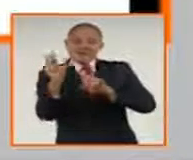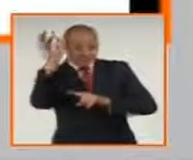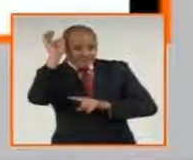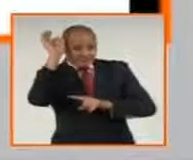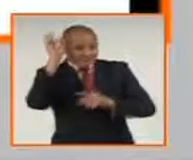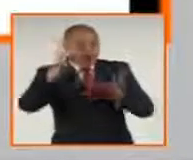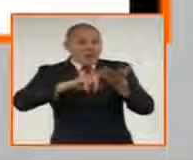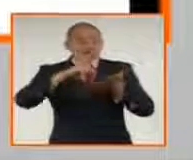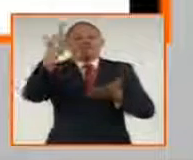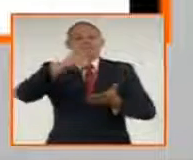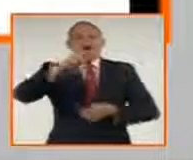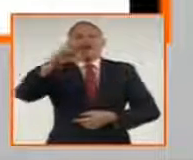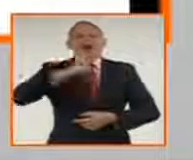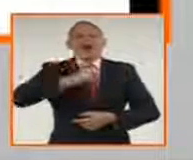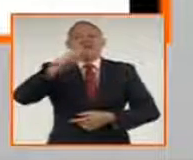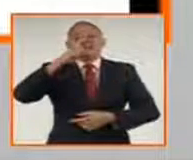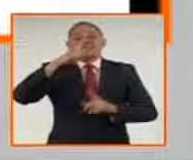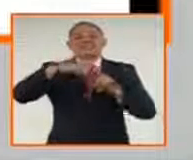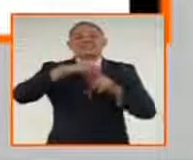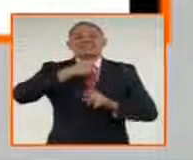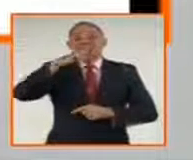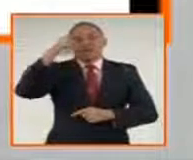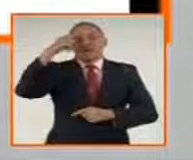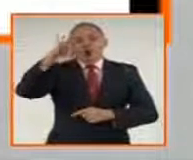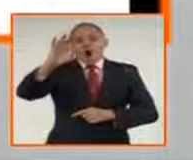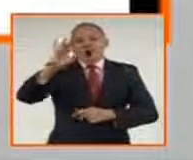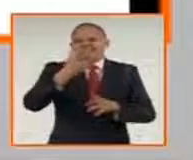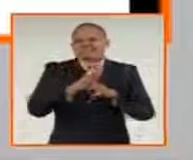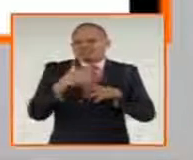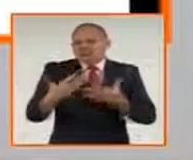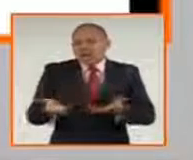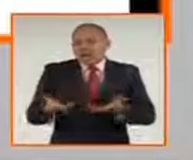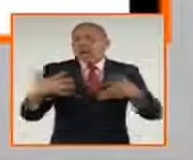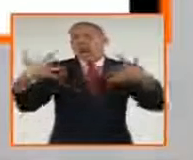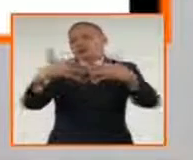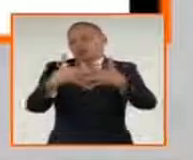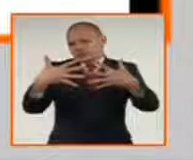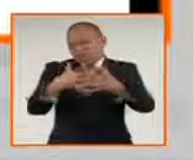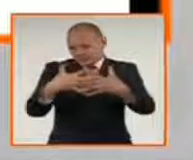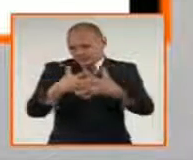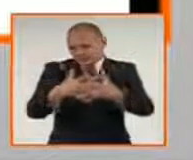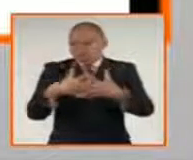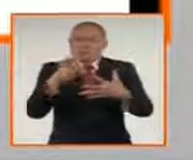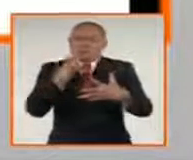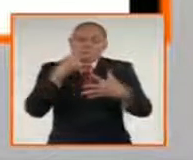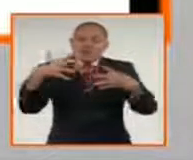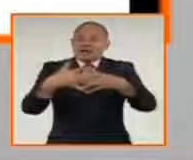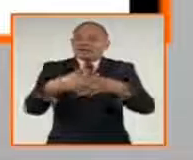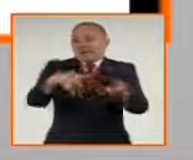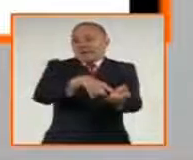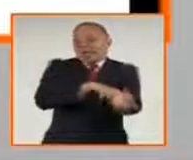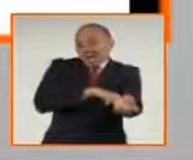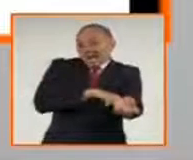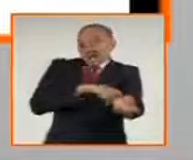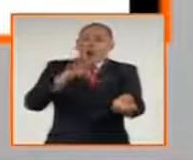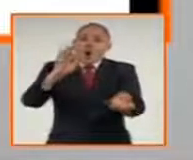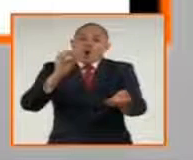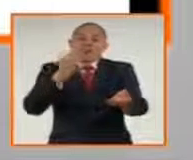ellos con nuestros consanguíneos. Entonces, estas son las dos fundamentales fuentes que